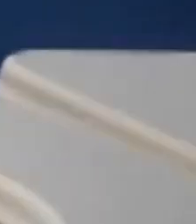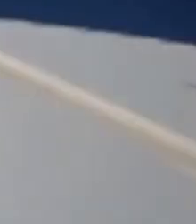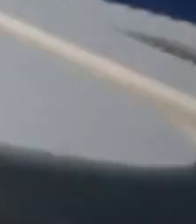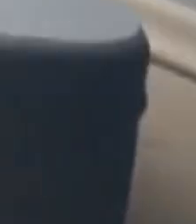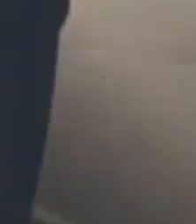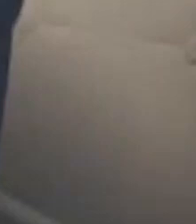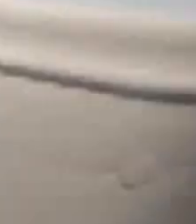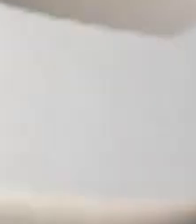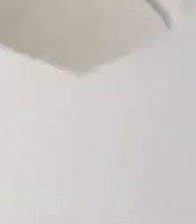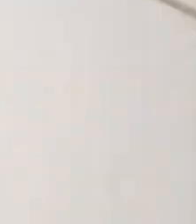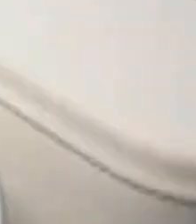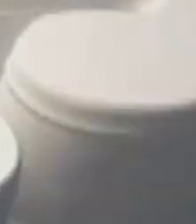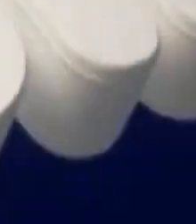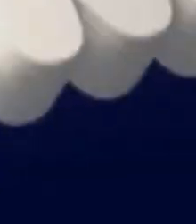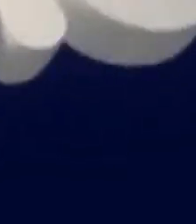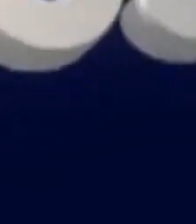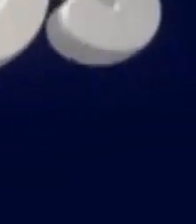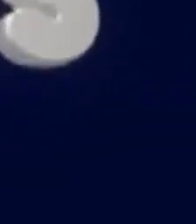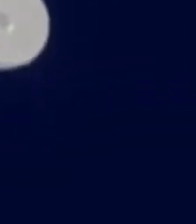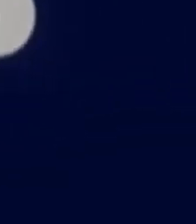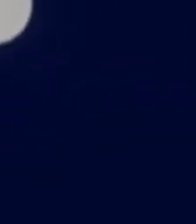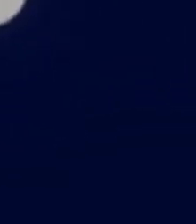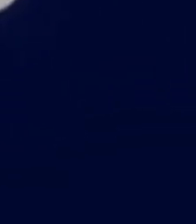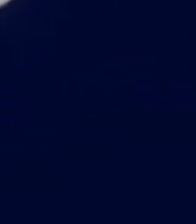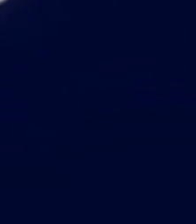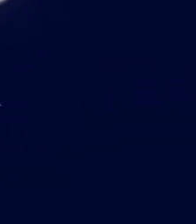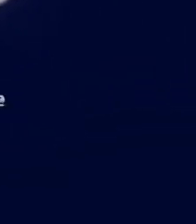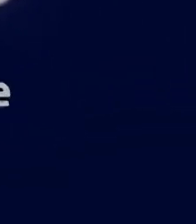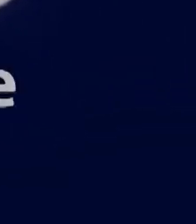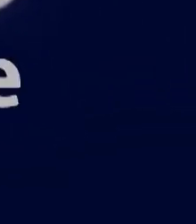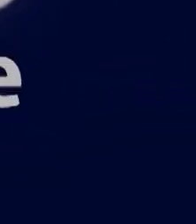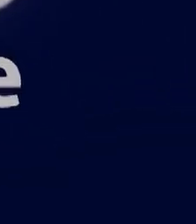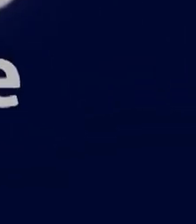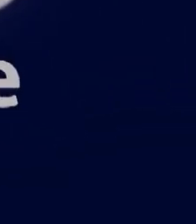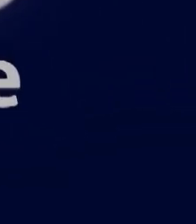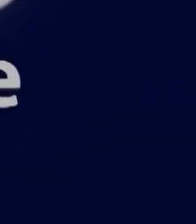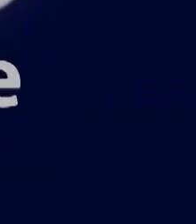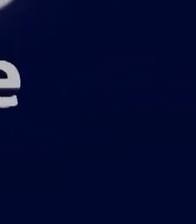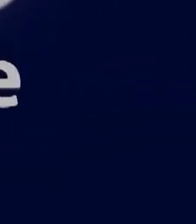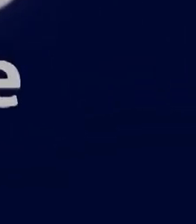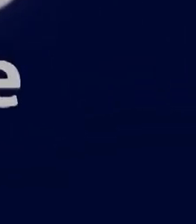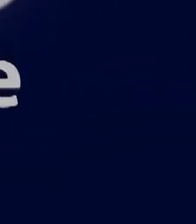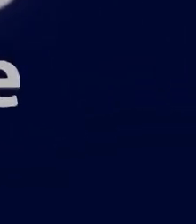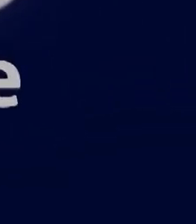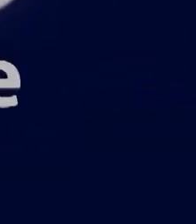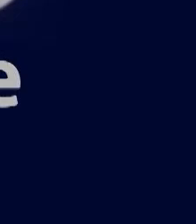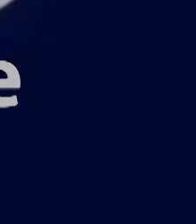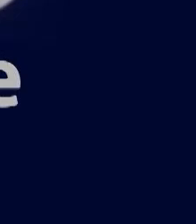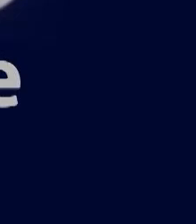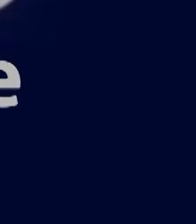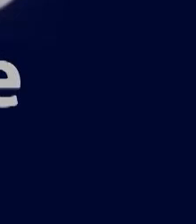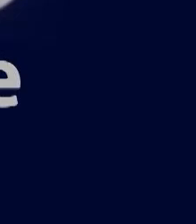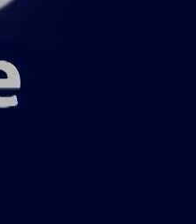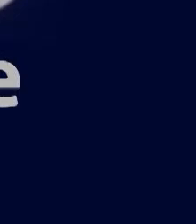¿Y usted cómo durmió anoche? Comodísimo. Colchones comodísimos para dormir